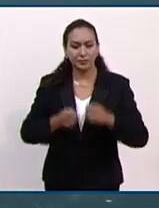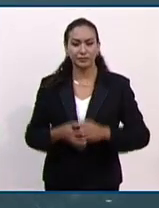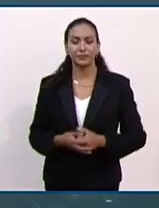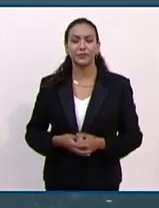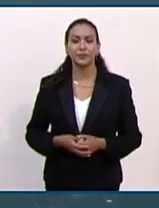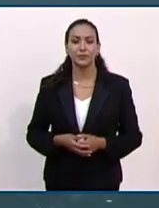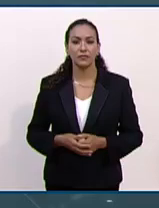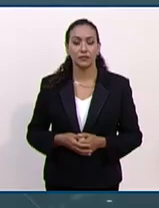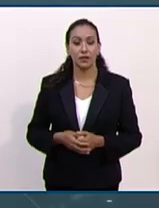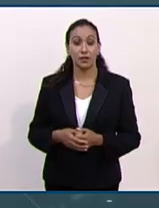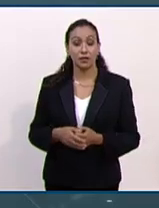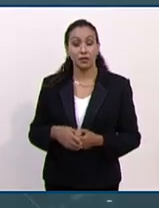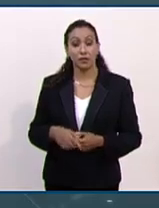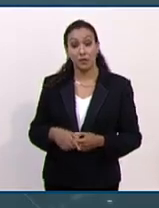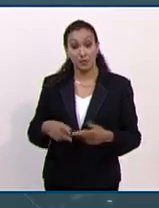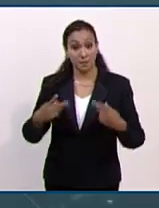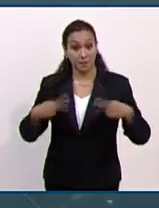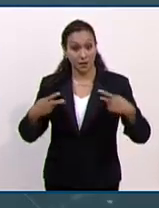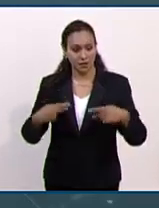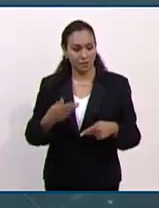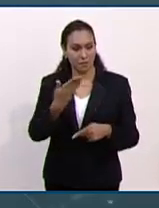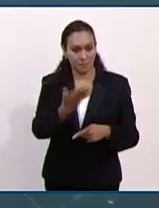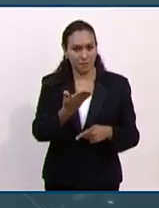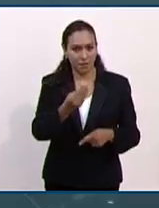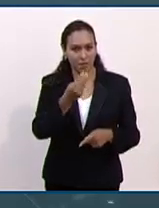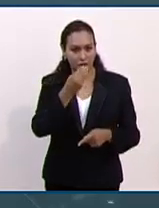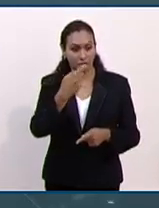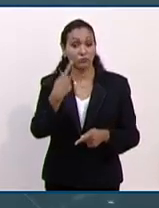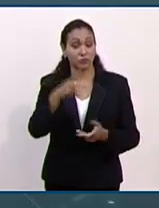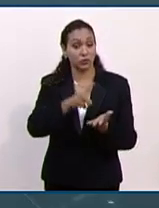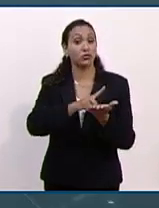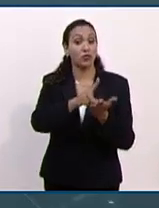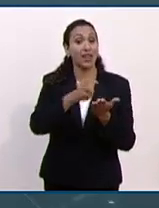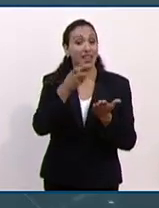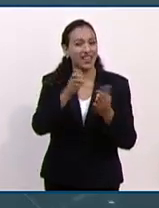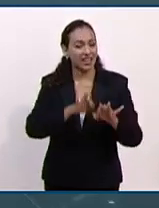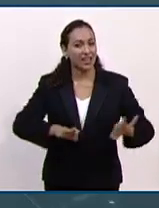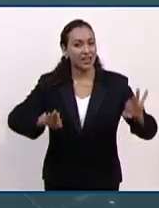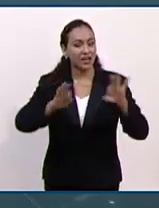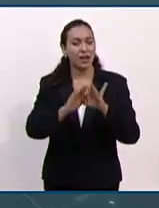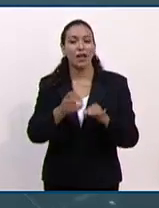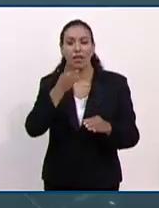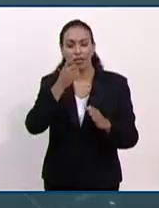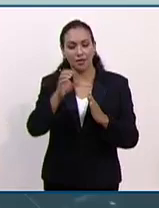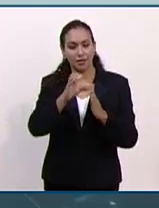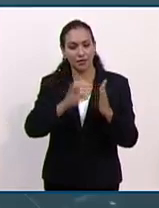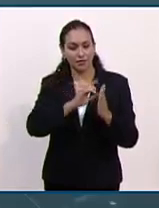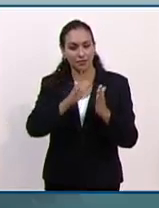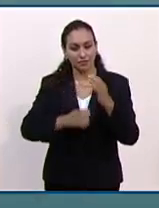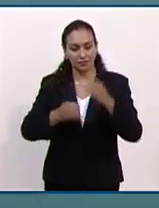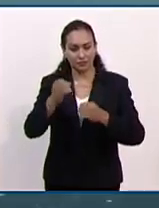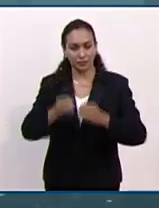El derecho a reclamar los alimentos es imprescriptible, establece criterio de la primera sala.